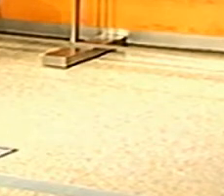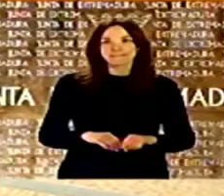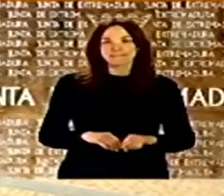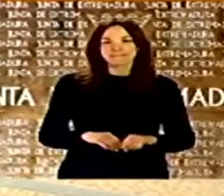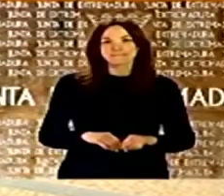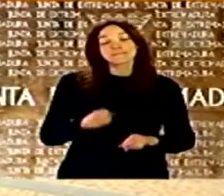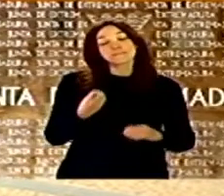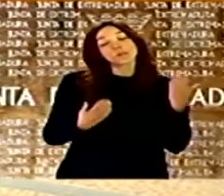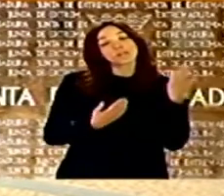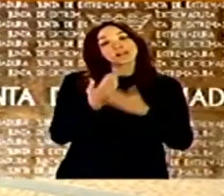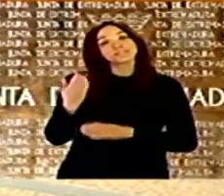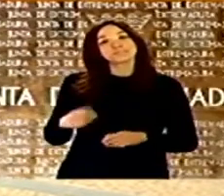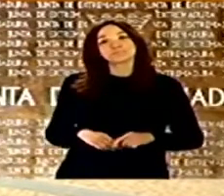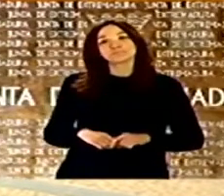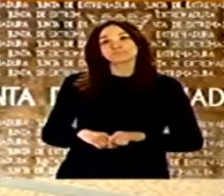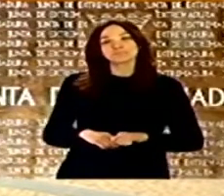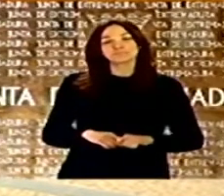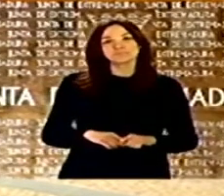Bien, buenos días.